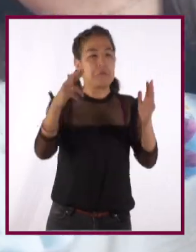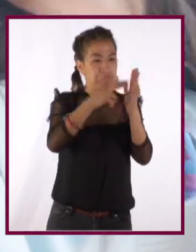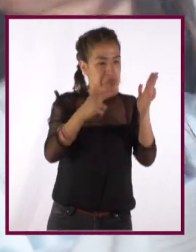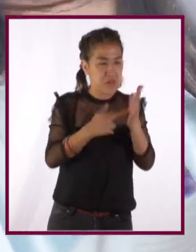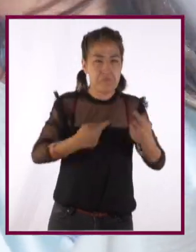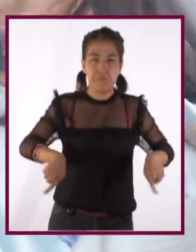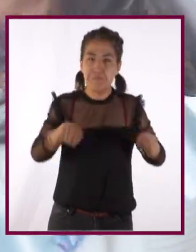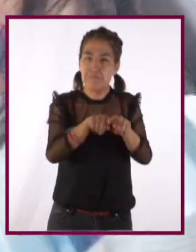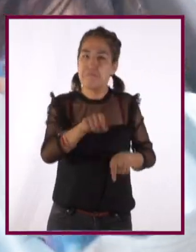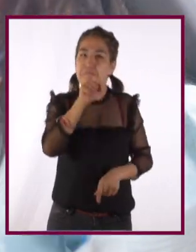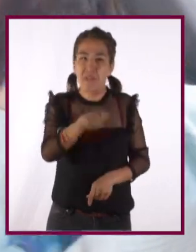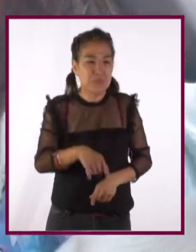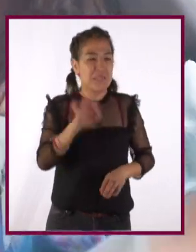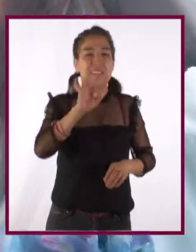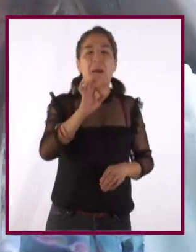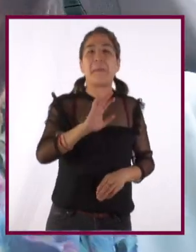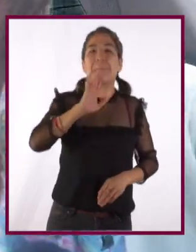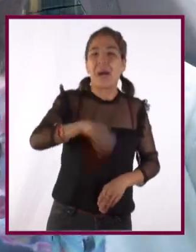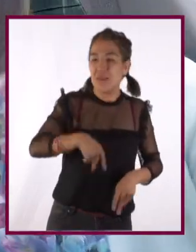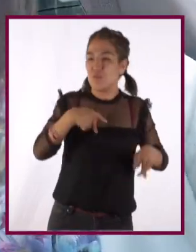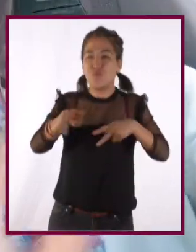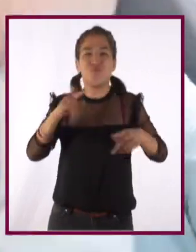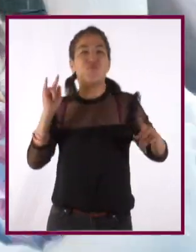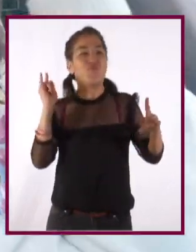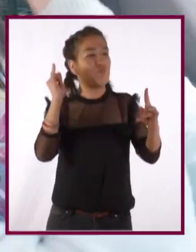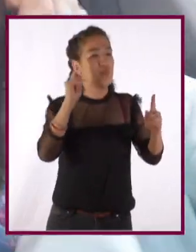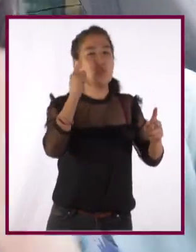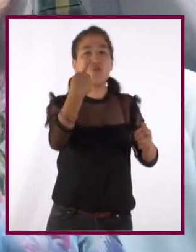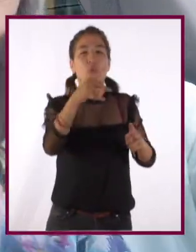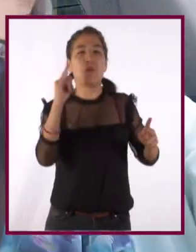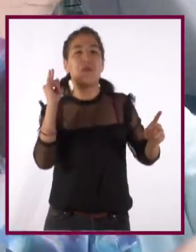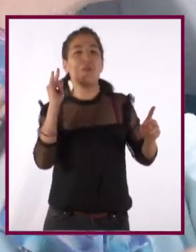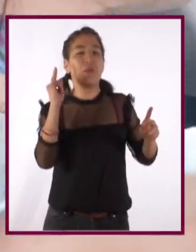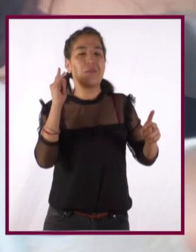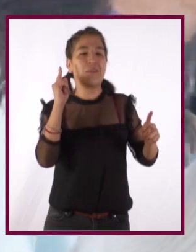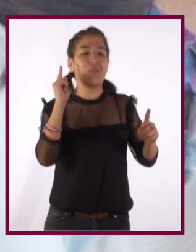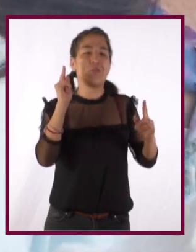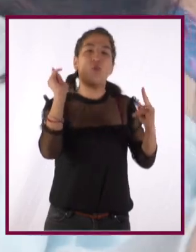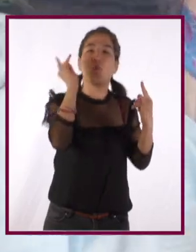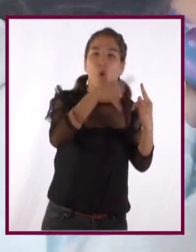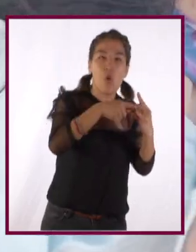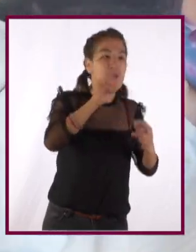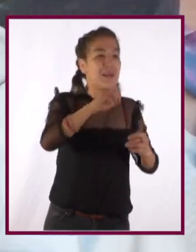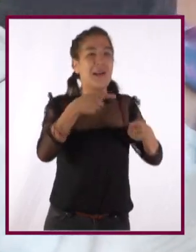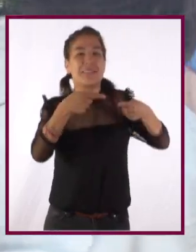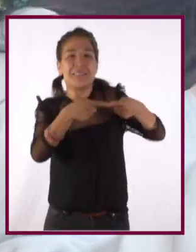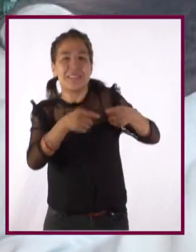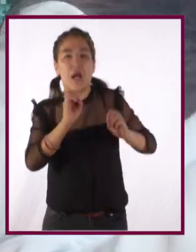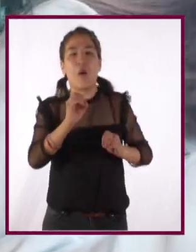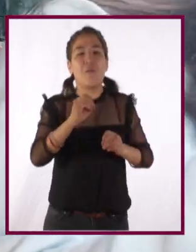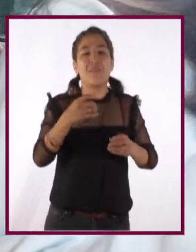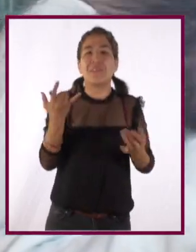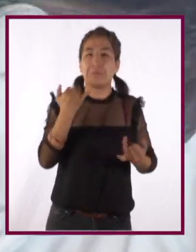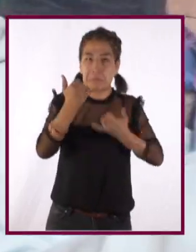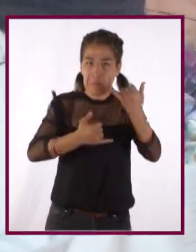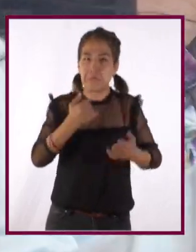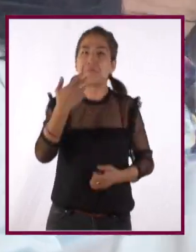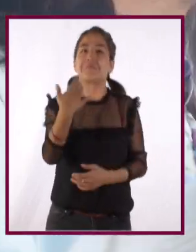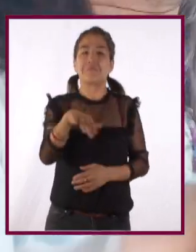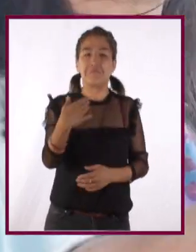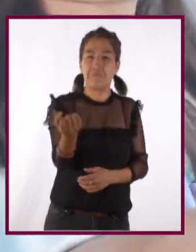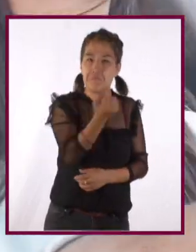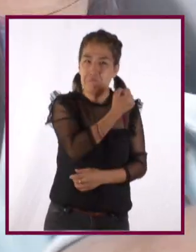muy bien establecidas, como lo que es el fuera de lugar, o las situaciones en las que hay un tiro de esquina o saque de banda. Y aún así tenemos